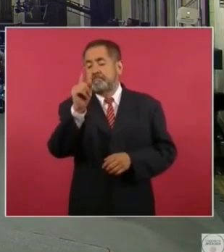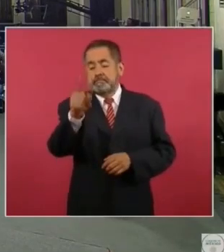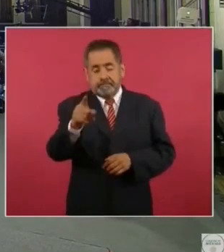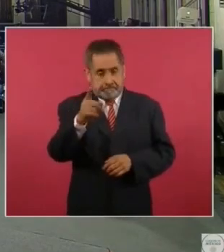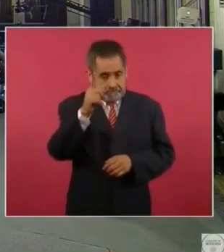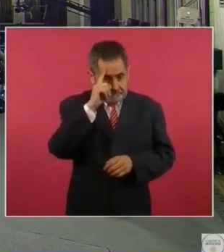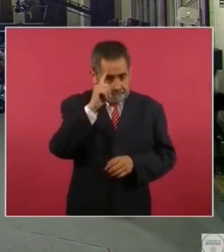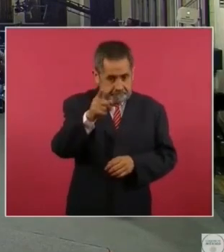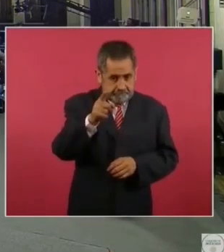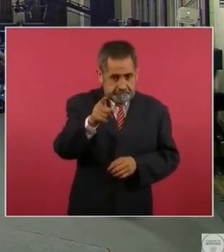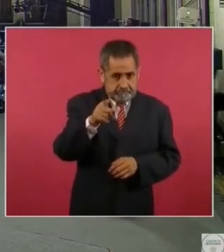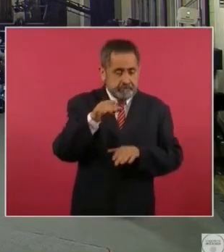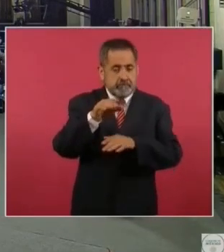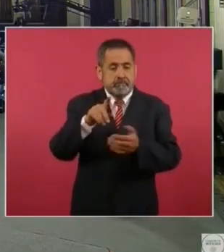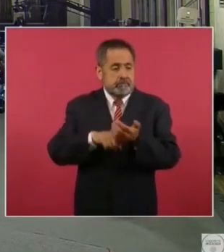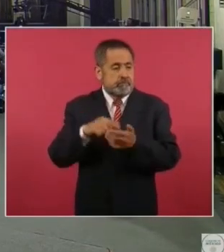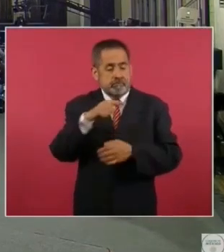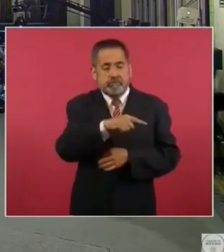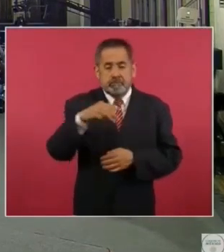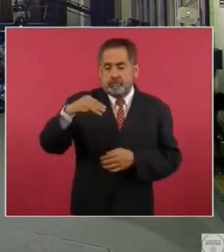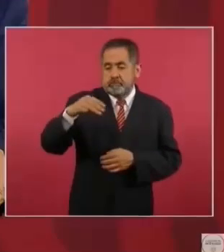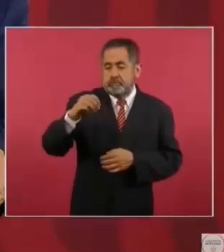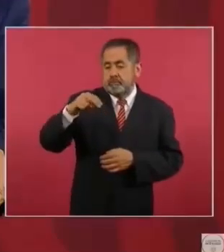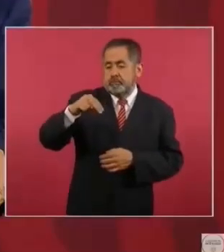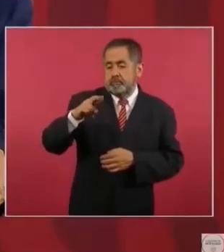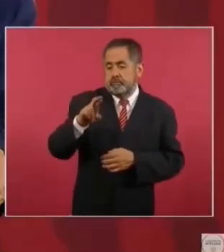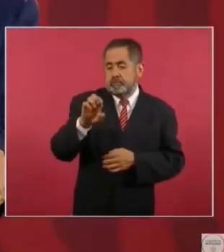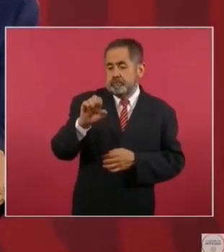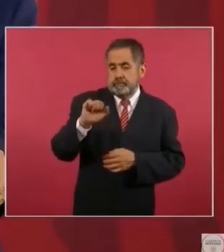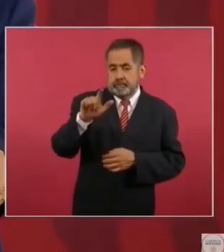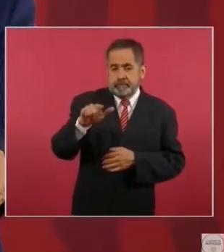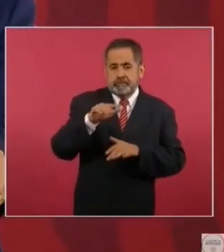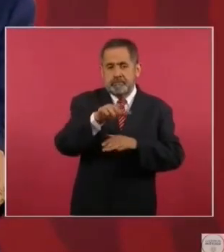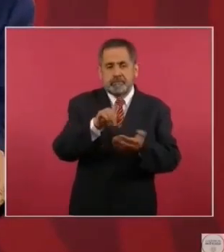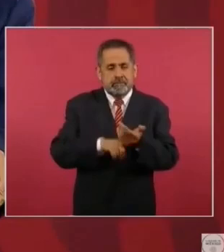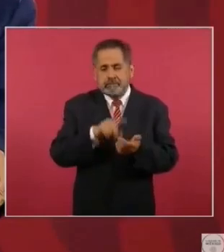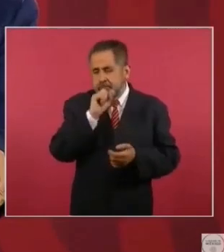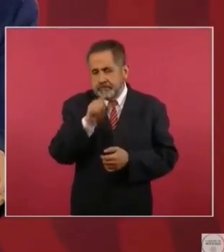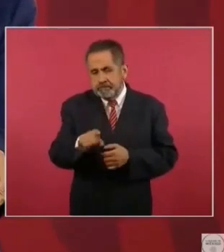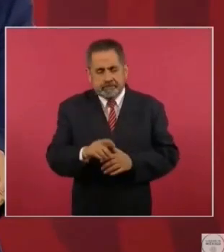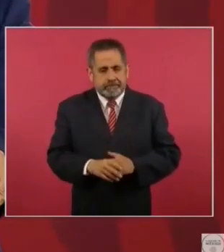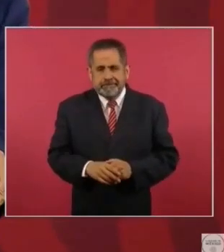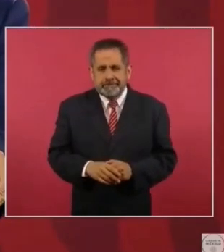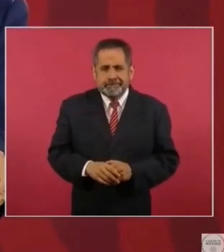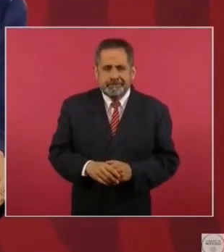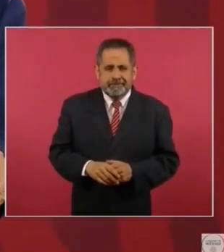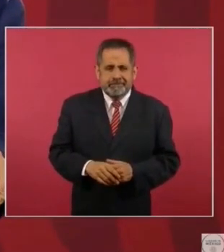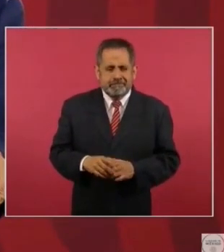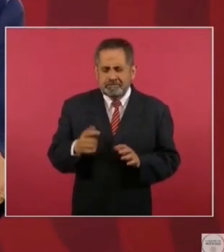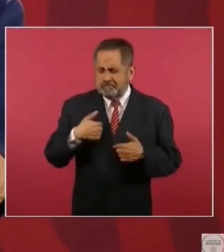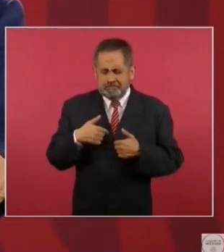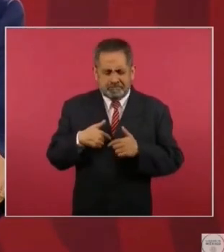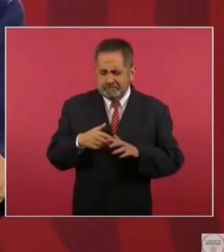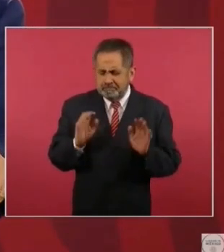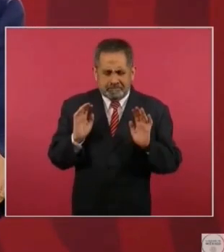Lo de Monreal, que tiene que ver con lo mismo, no hacemos